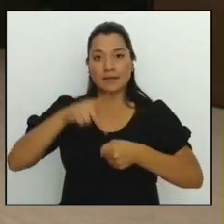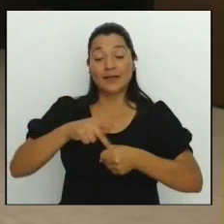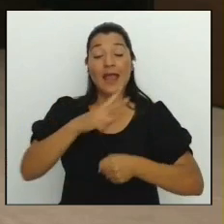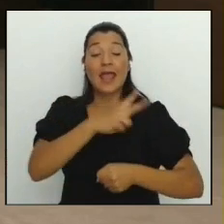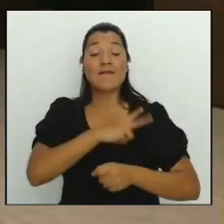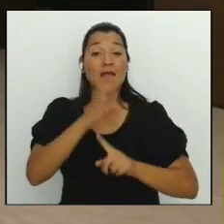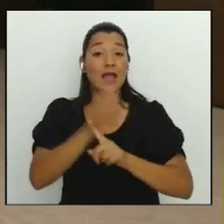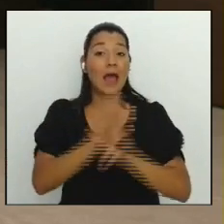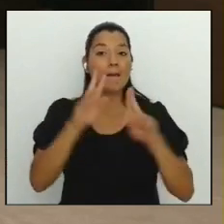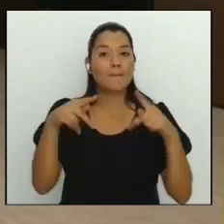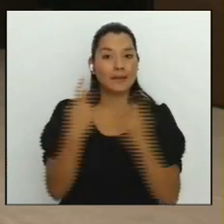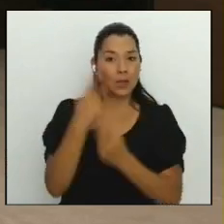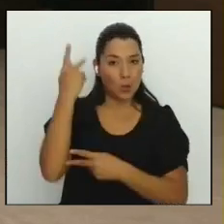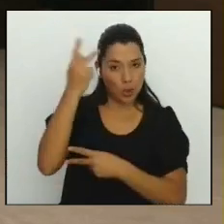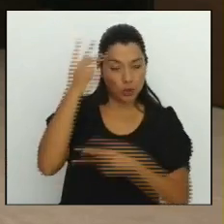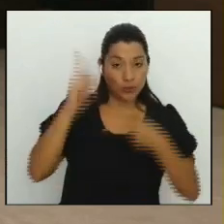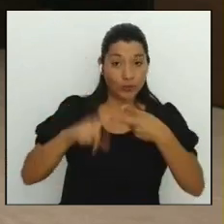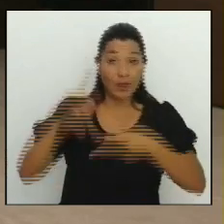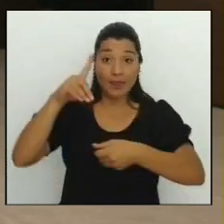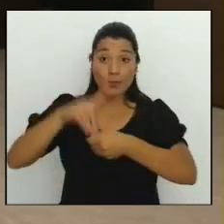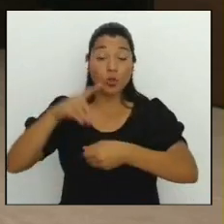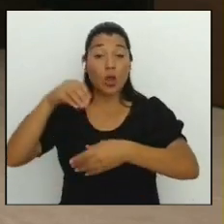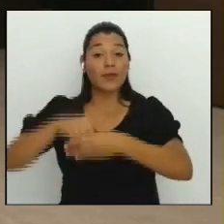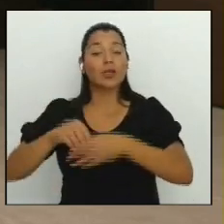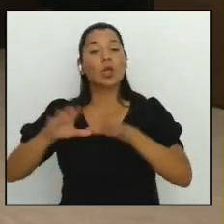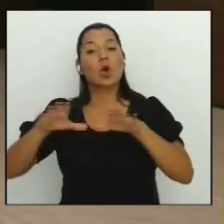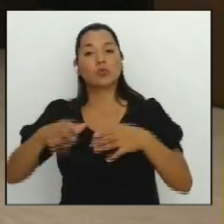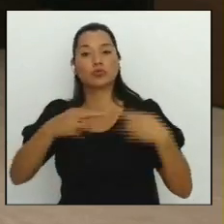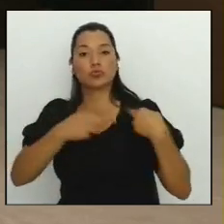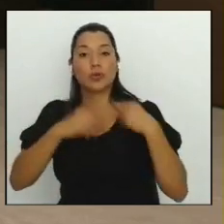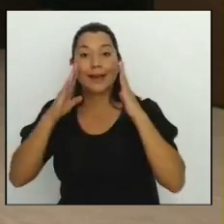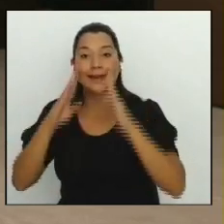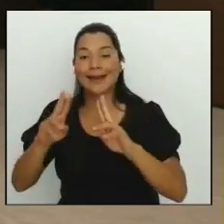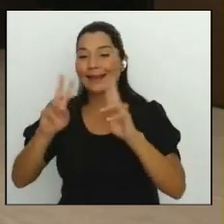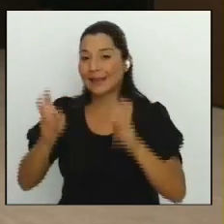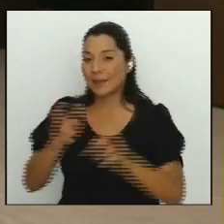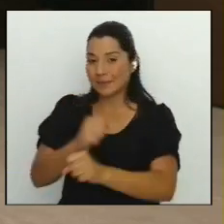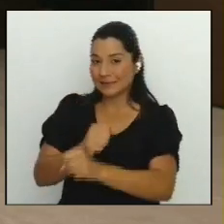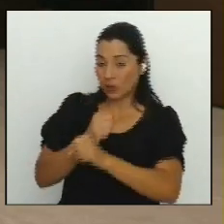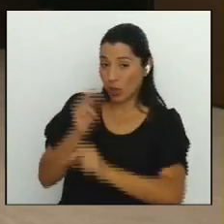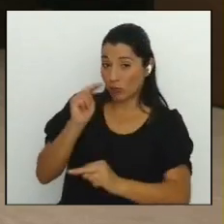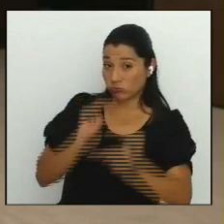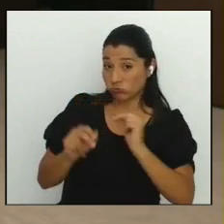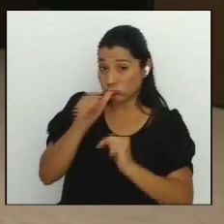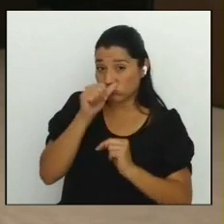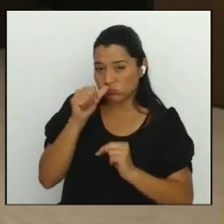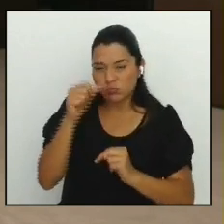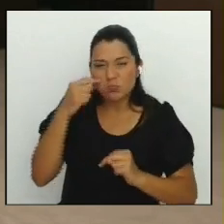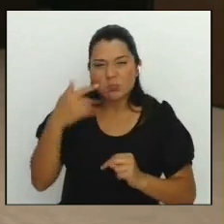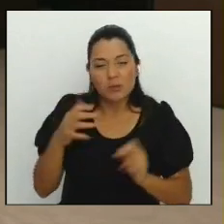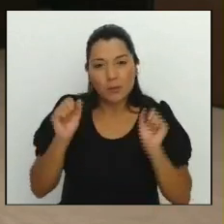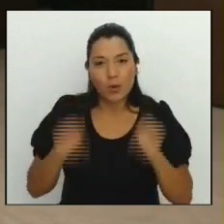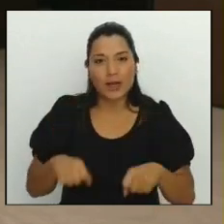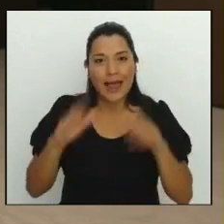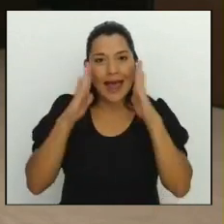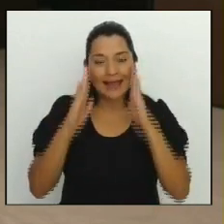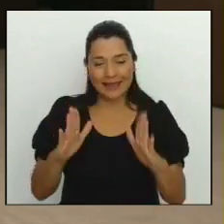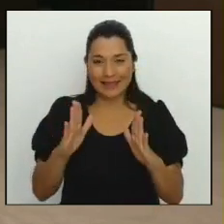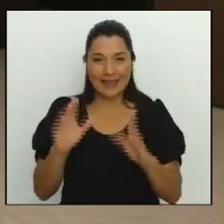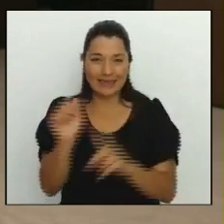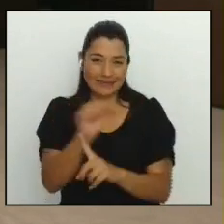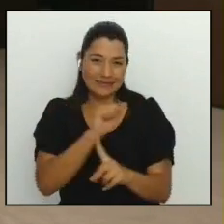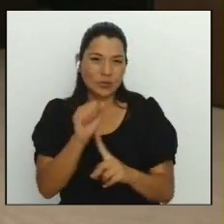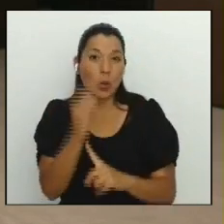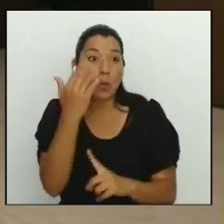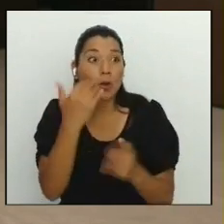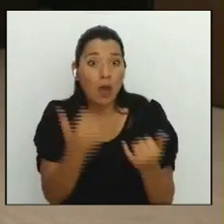que integran la Comisión de Seguridad y Narcotráfico. Esto para precisamente abordar toda esta situación de la ola de delincuencia